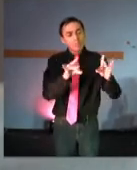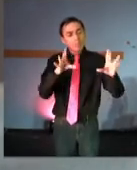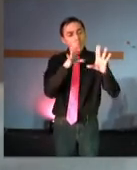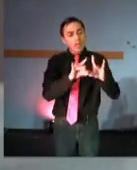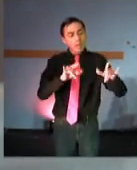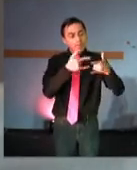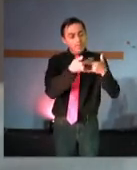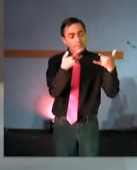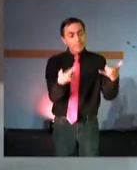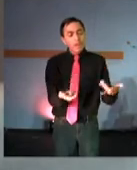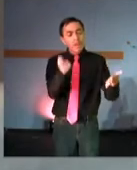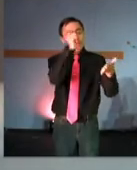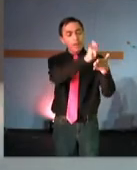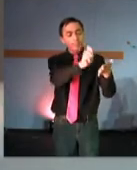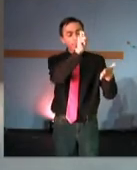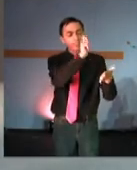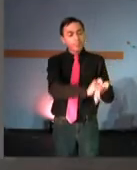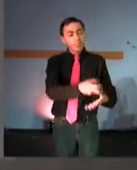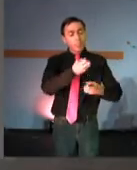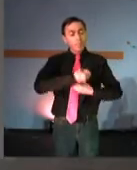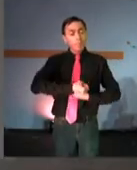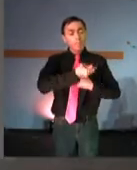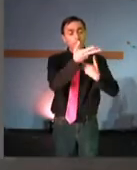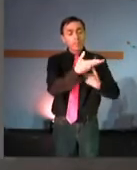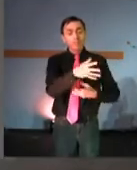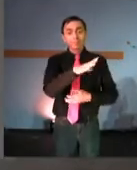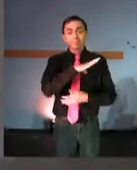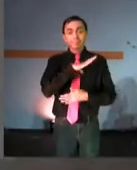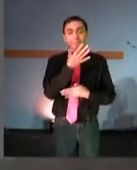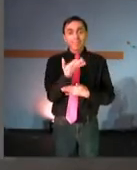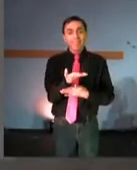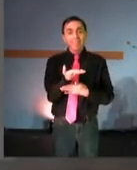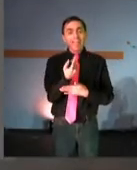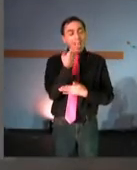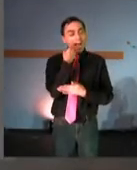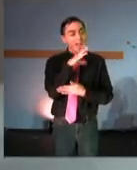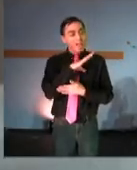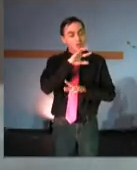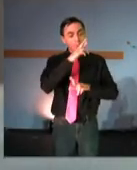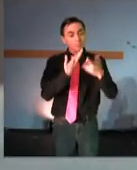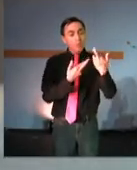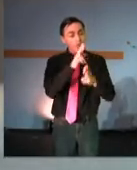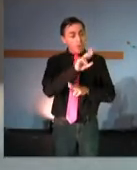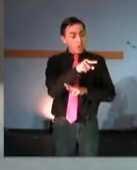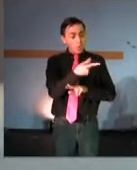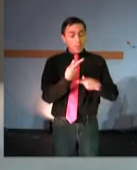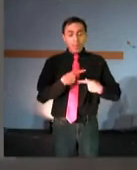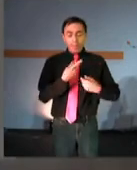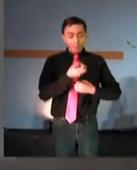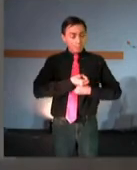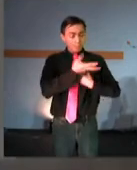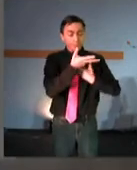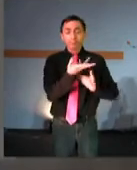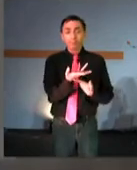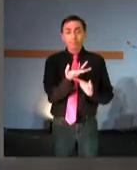historiadores, sus poetas, ¿no? Creo que ninguna revolución tuvo tantos y tan buenos poetas como la de